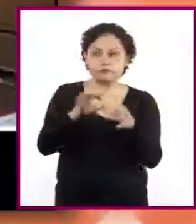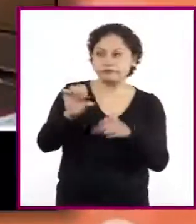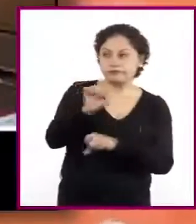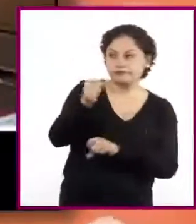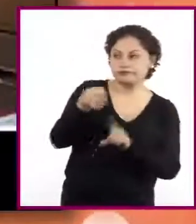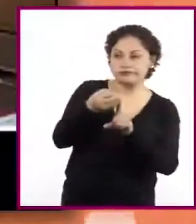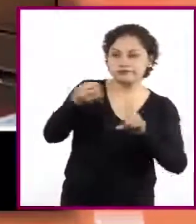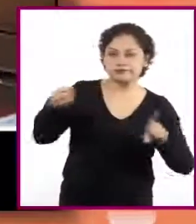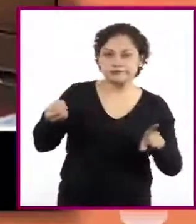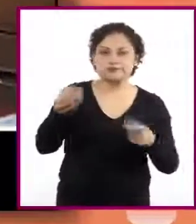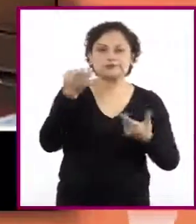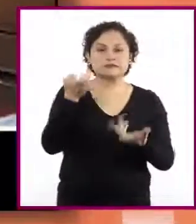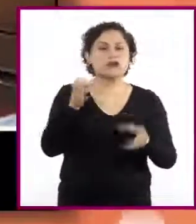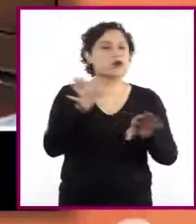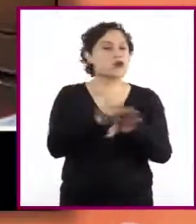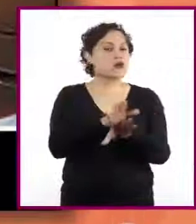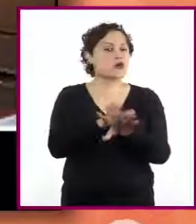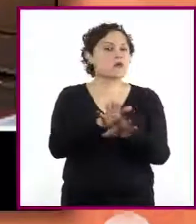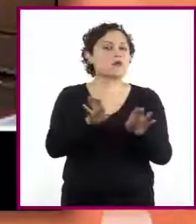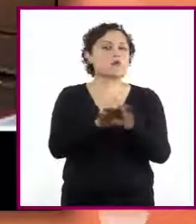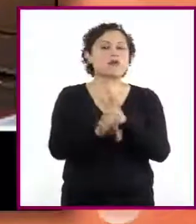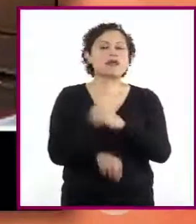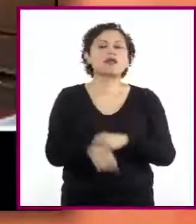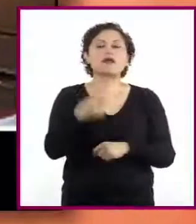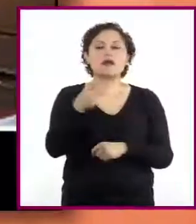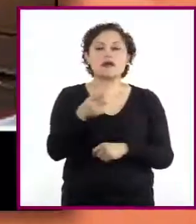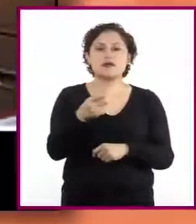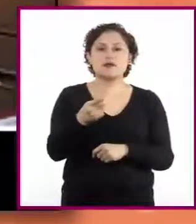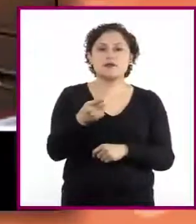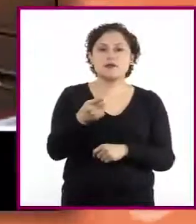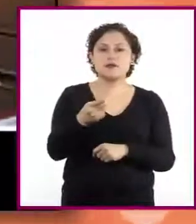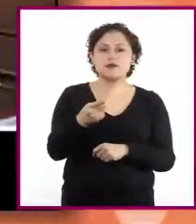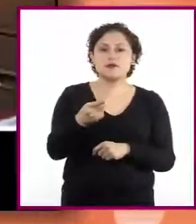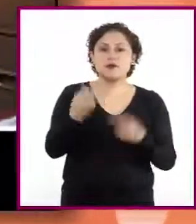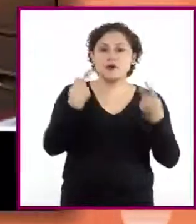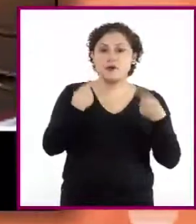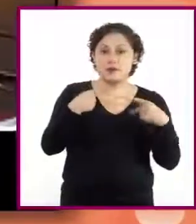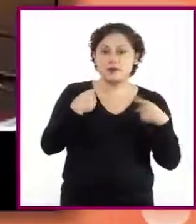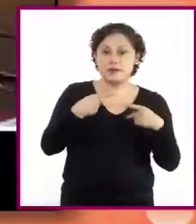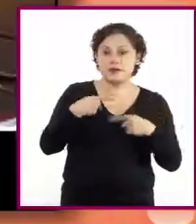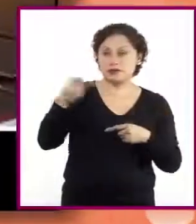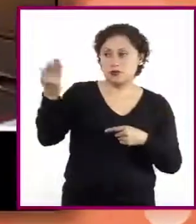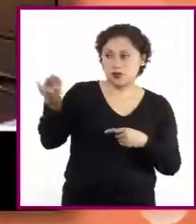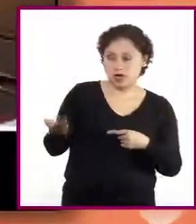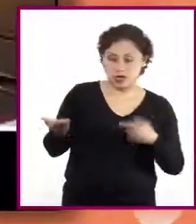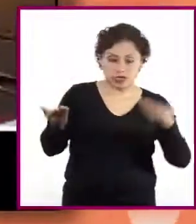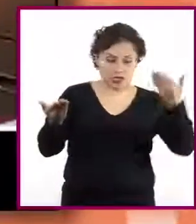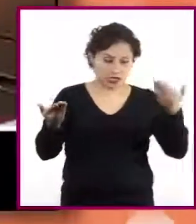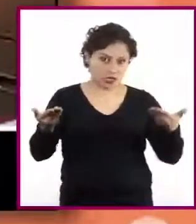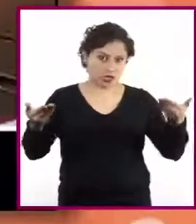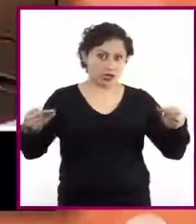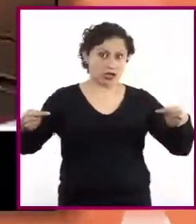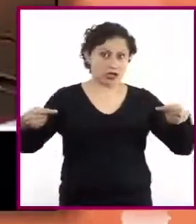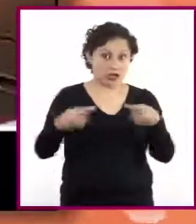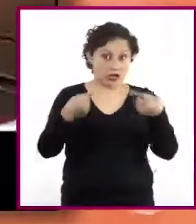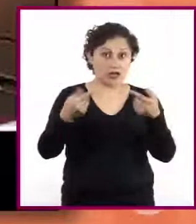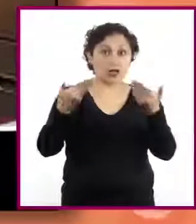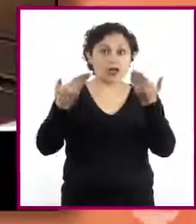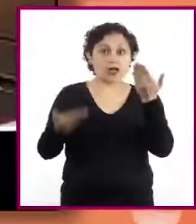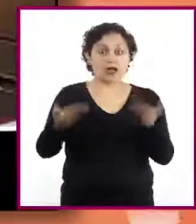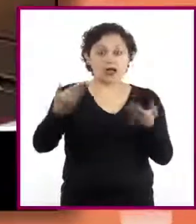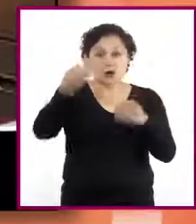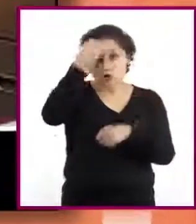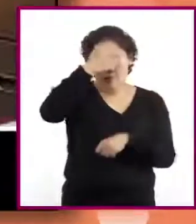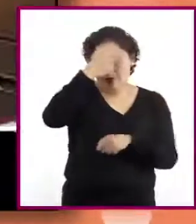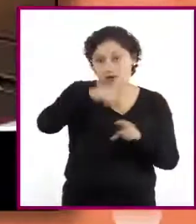concederle una razón a la persona que está contraargumentando, o bien ante